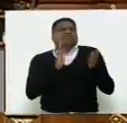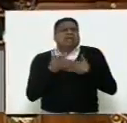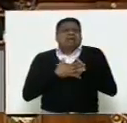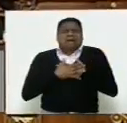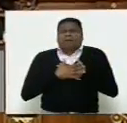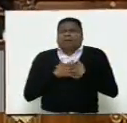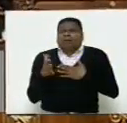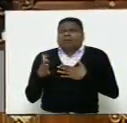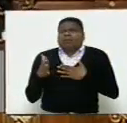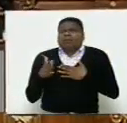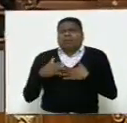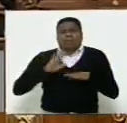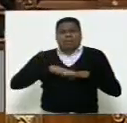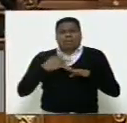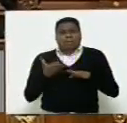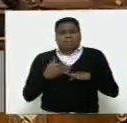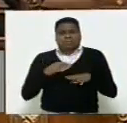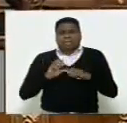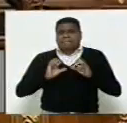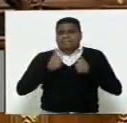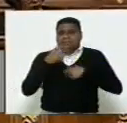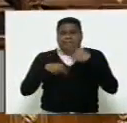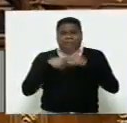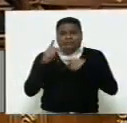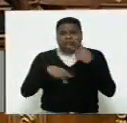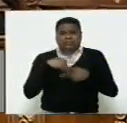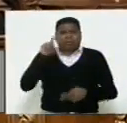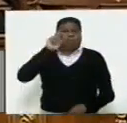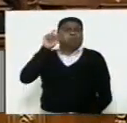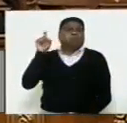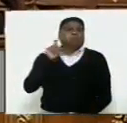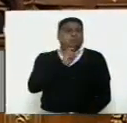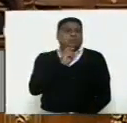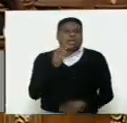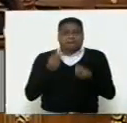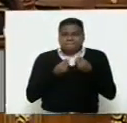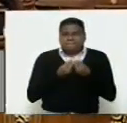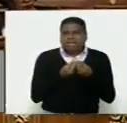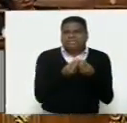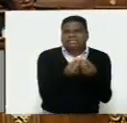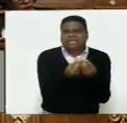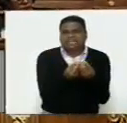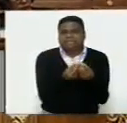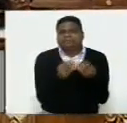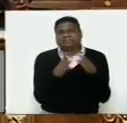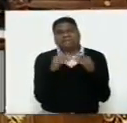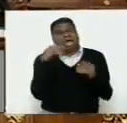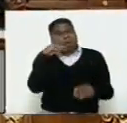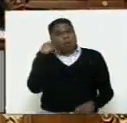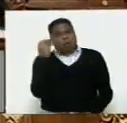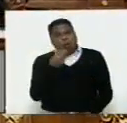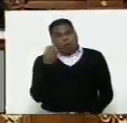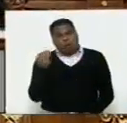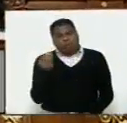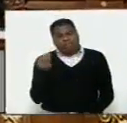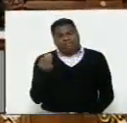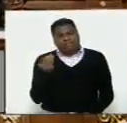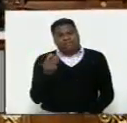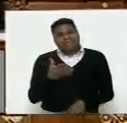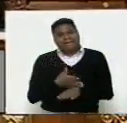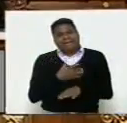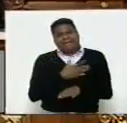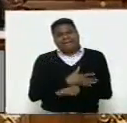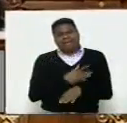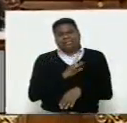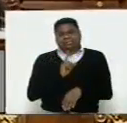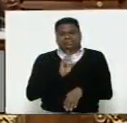hija empieza el proceso de la maternidad, acompañar muchas veces a esas adolescentes que antes de tiempo, de